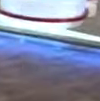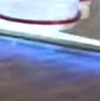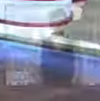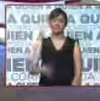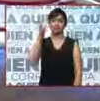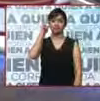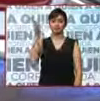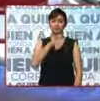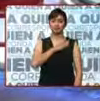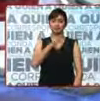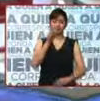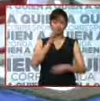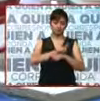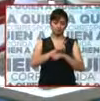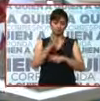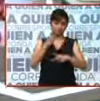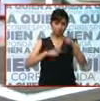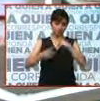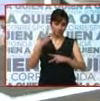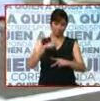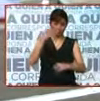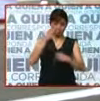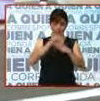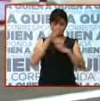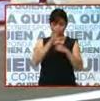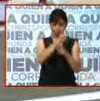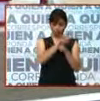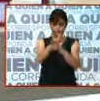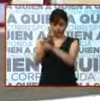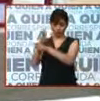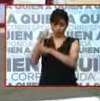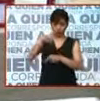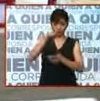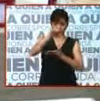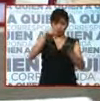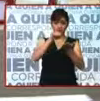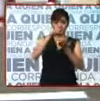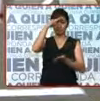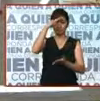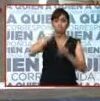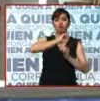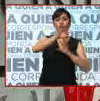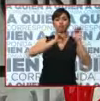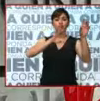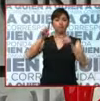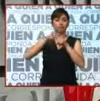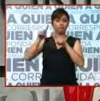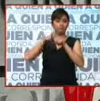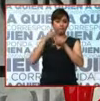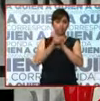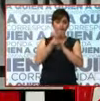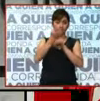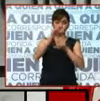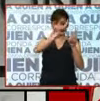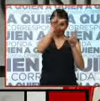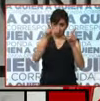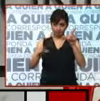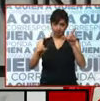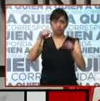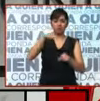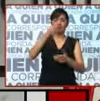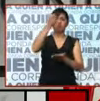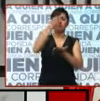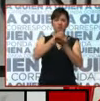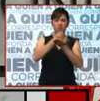Hola, ¿qué tal? ¿Cómo están ustedes? Bienvenidos, soy Jorge Garralda en vivo desde la Ciudad de México. Y con esta señal hacia toda la República Mexicana, amigas, por su confianza, esto es A Quien Corresponda.